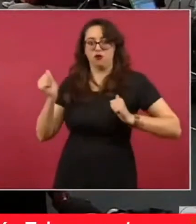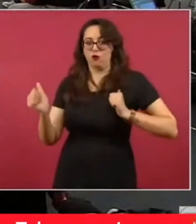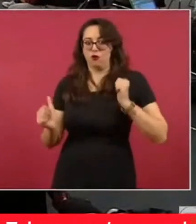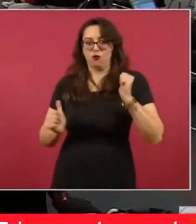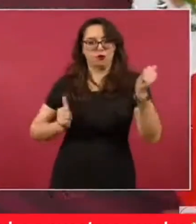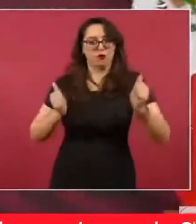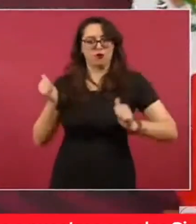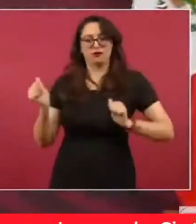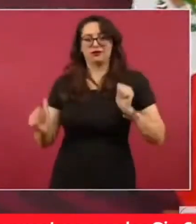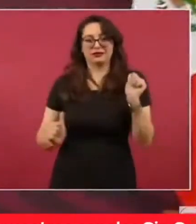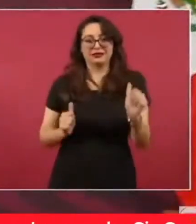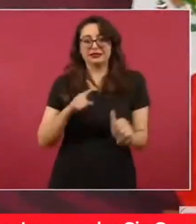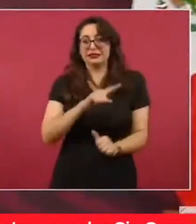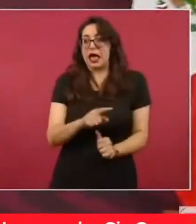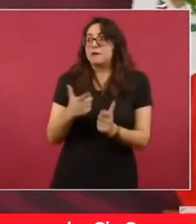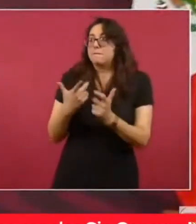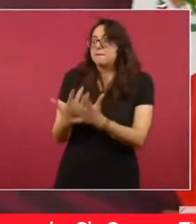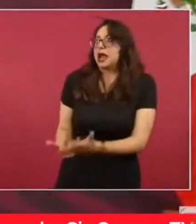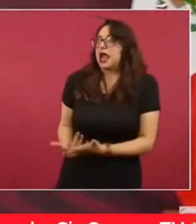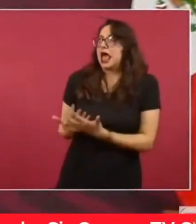nuestro gobierno